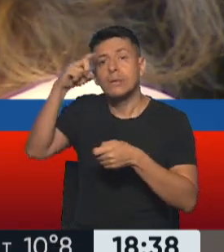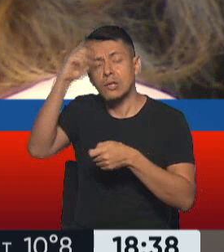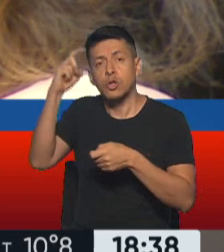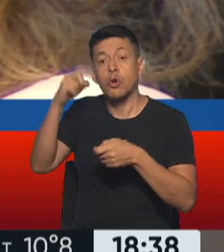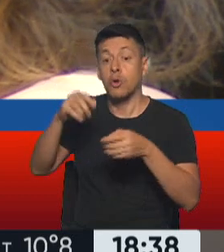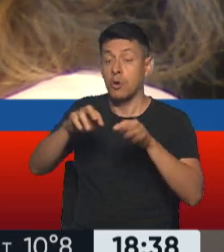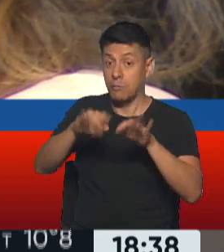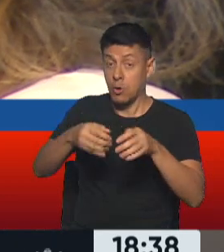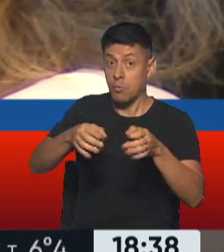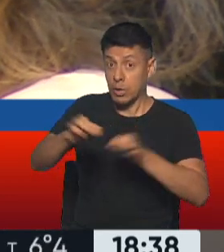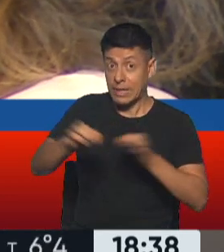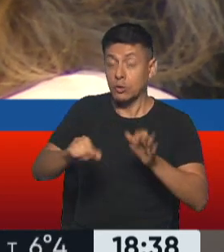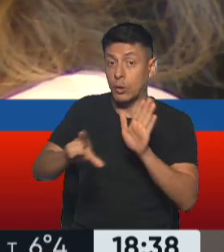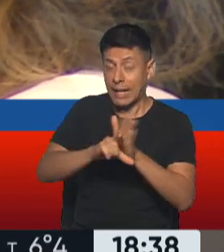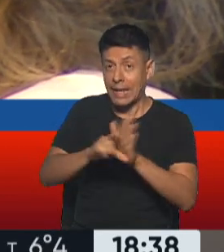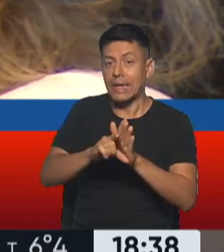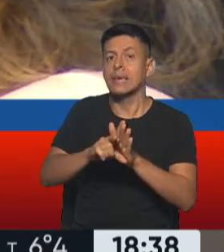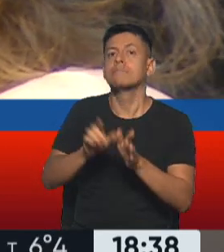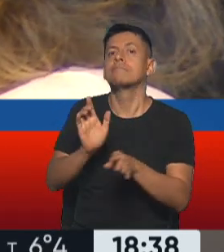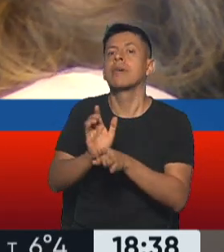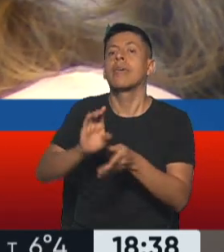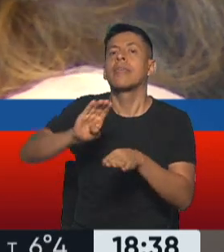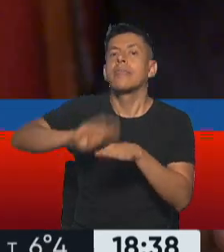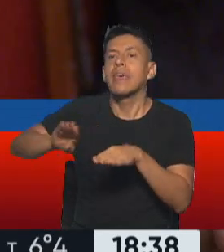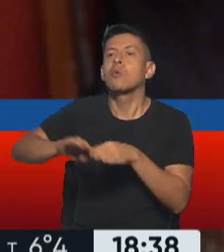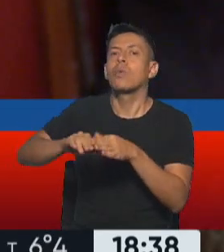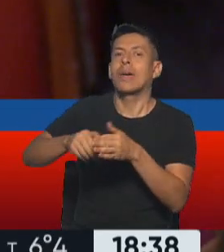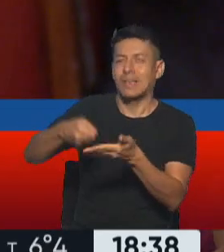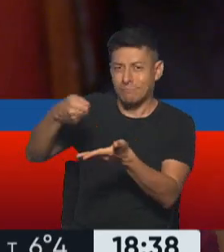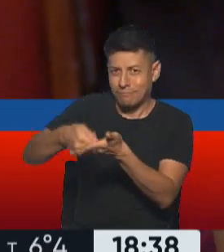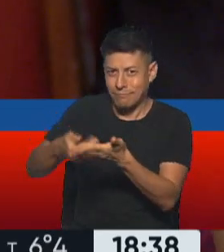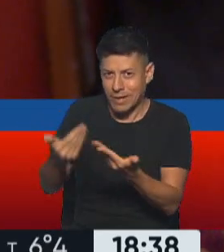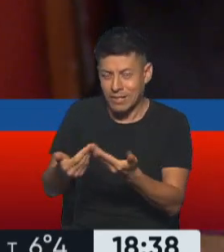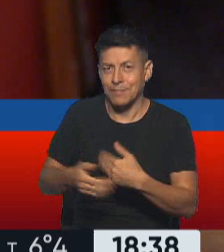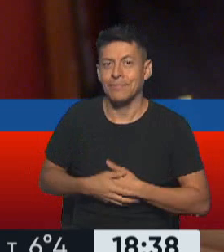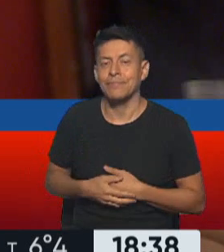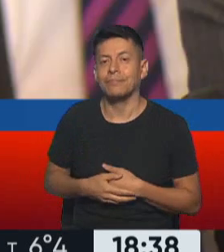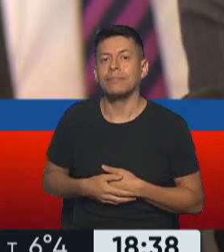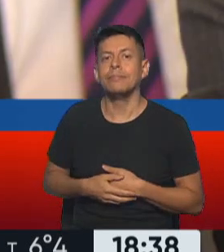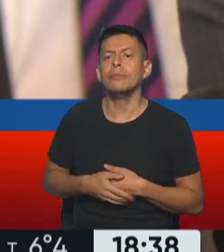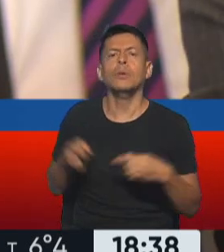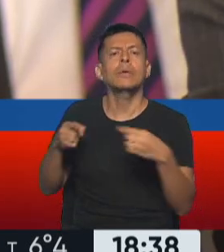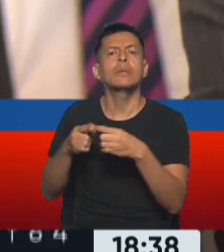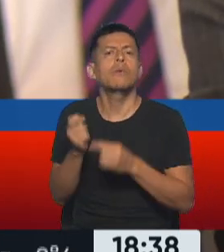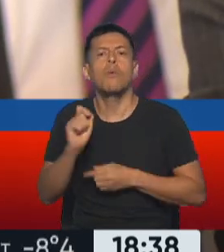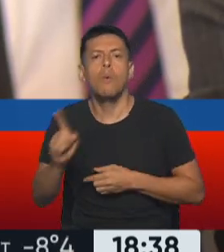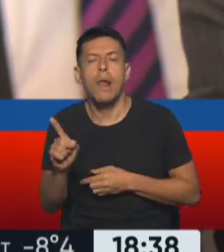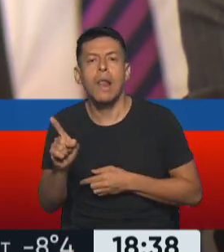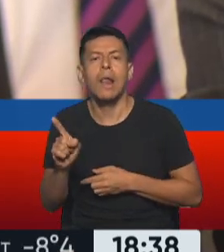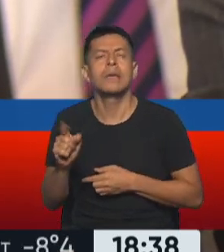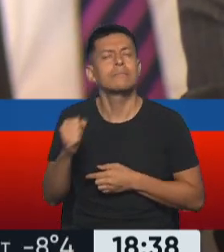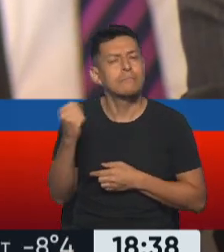de fortalecimiento de la sostenibilidad de la deuda pública en moneda extranjera, justamente lo que se buscaba era construir reglas de